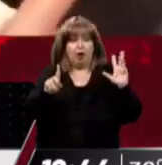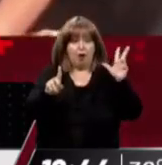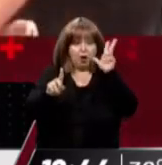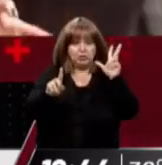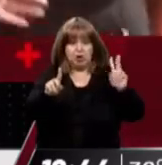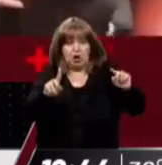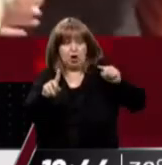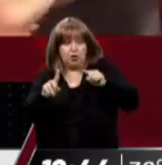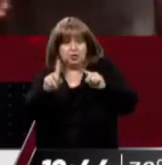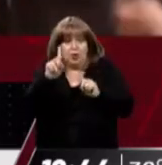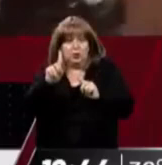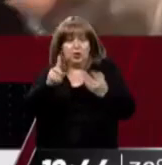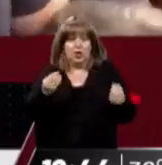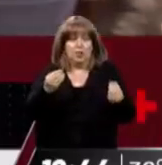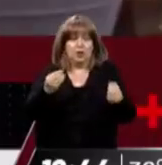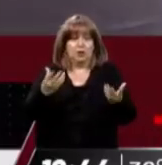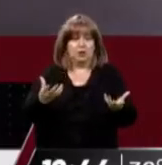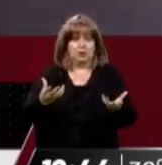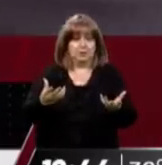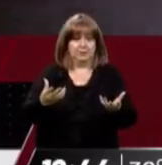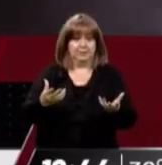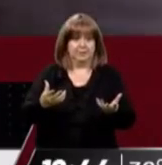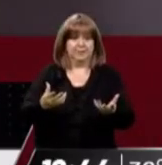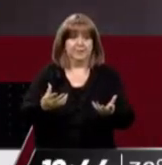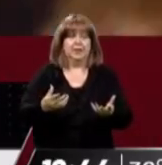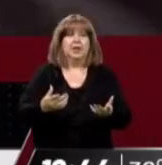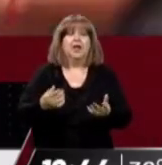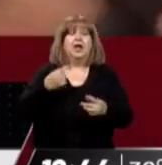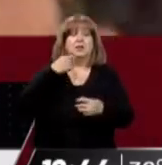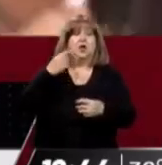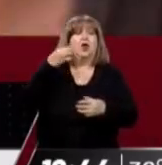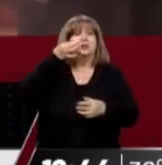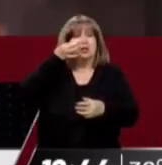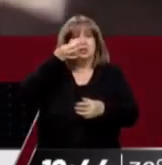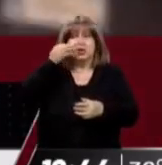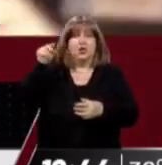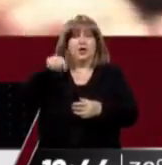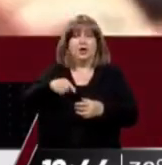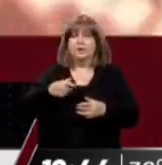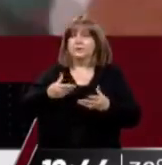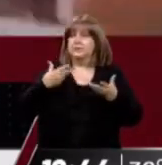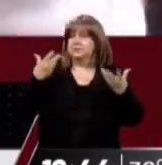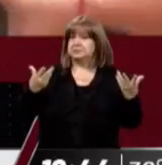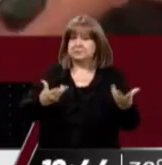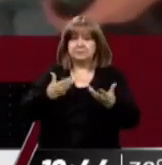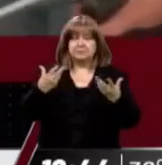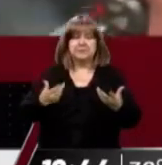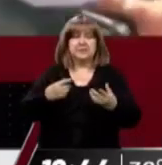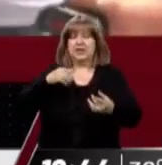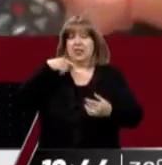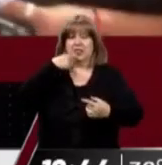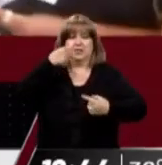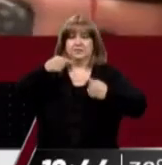que... O sea, que dicen realmente, que son mentirosos. ¿Eh? Sí. Se fueron aturdidos. No sé si ustedes lo pudieron constatar, lo pudieron ver.